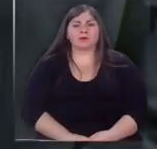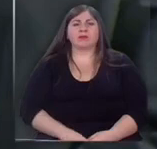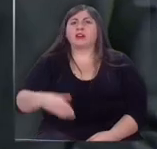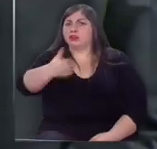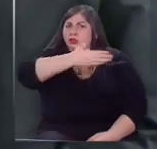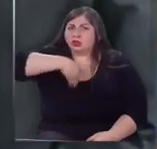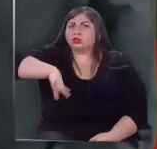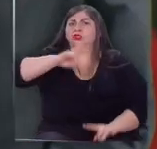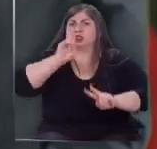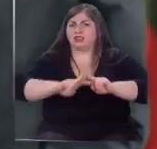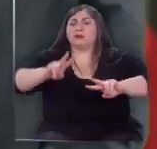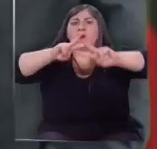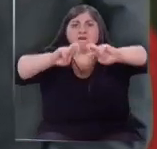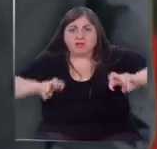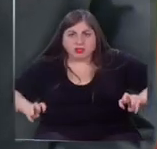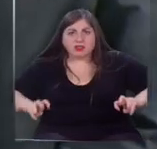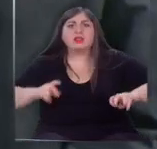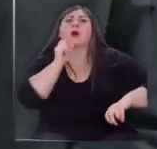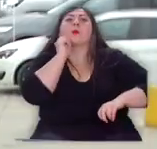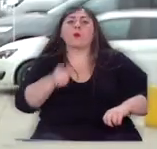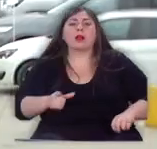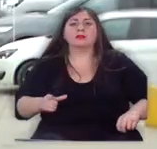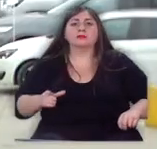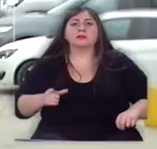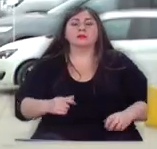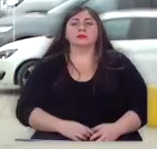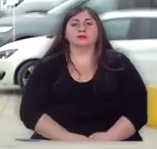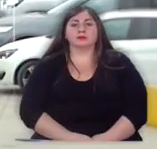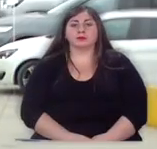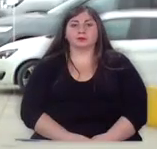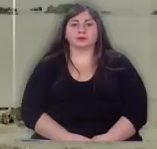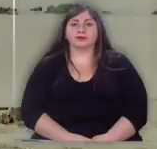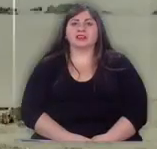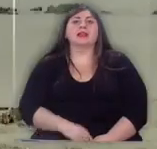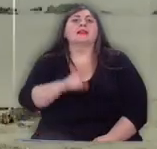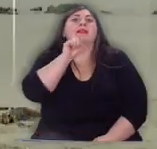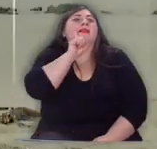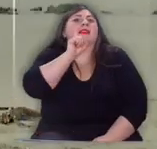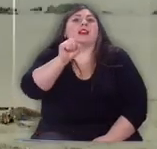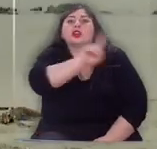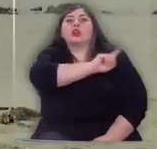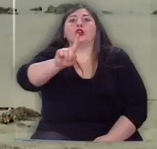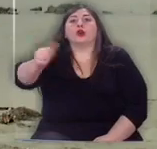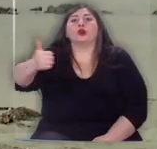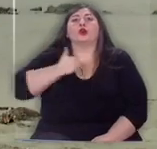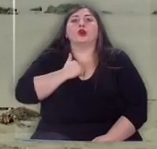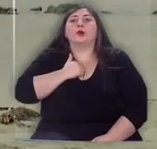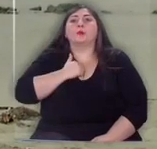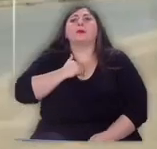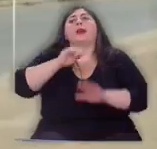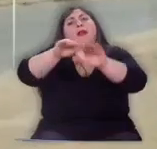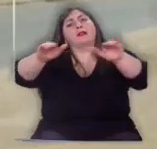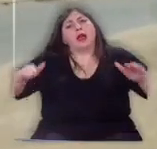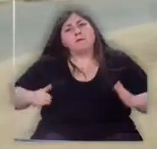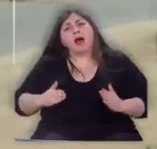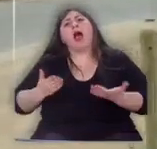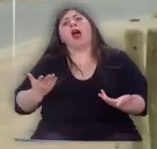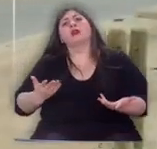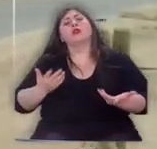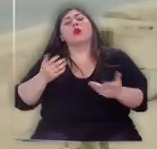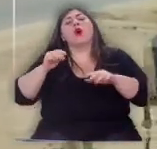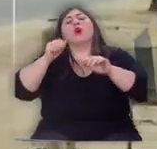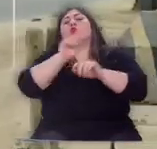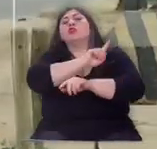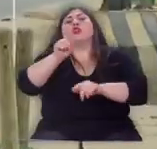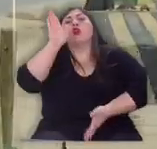establecido las investigaciones correspondientes. Pero, ¿quiénes incumplieron los reiterados llamados de las autoridades